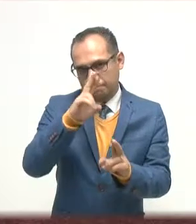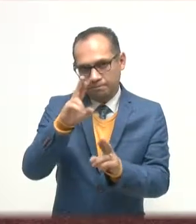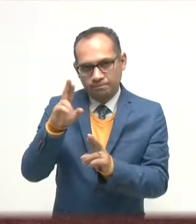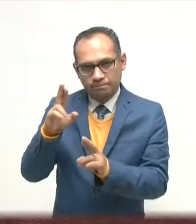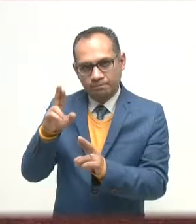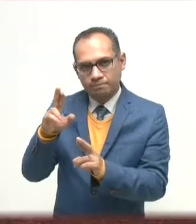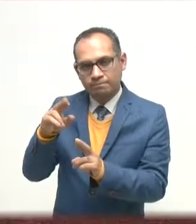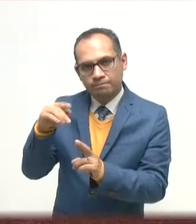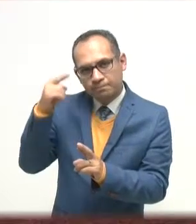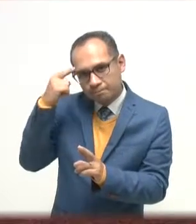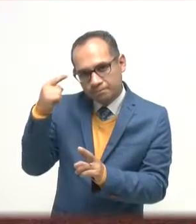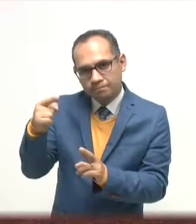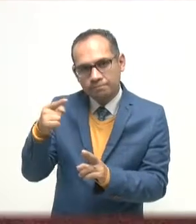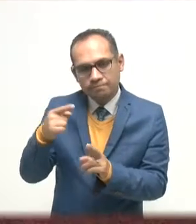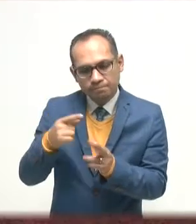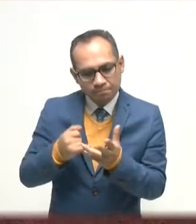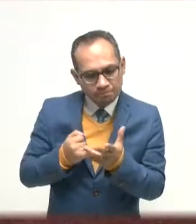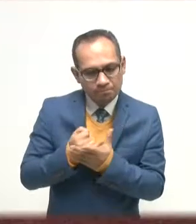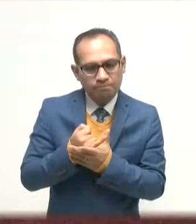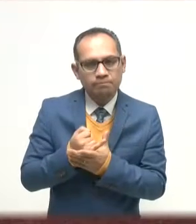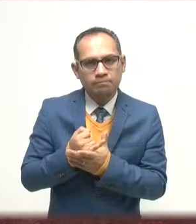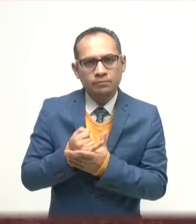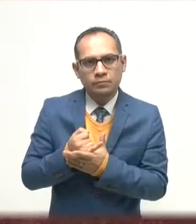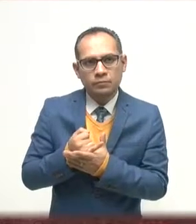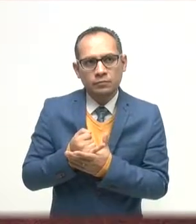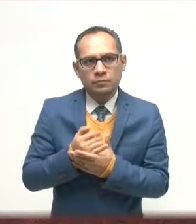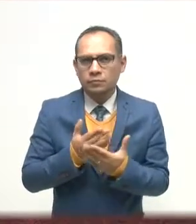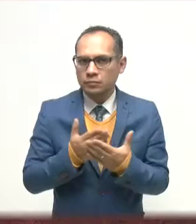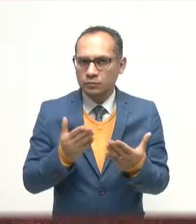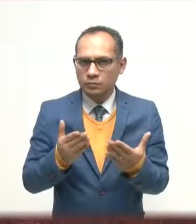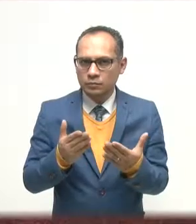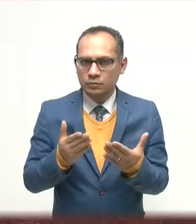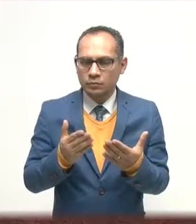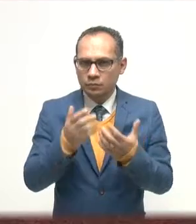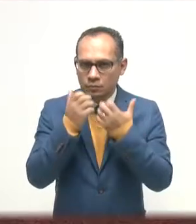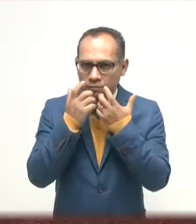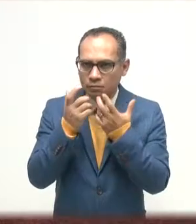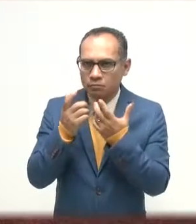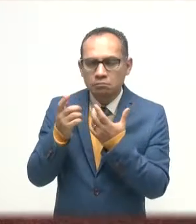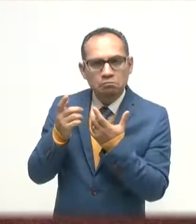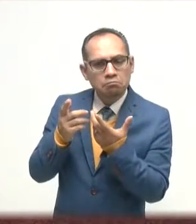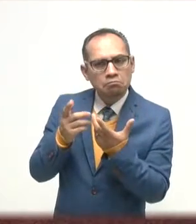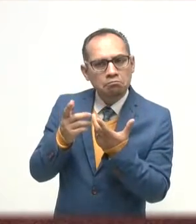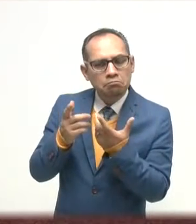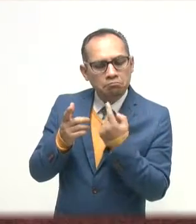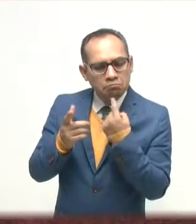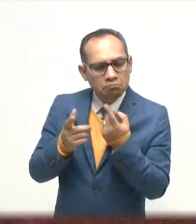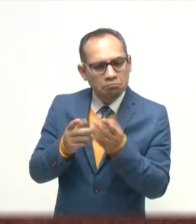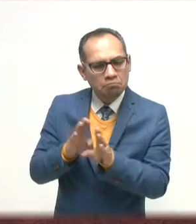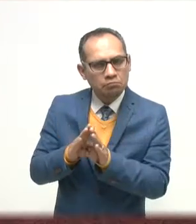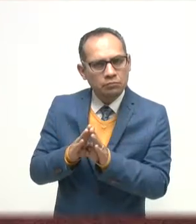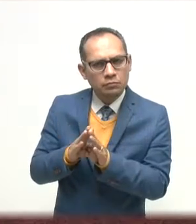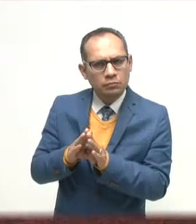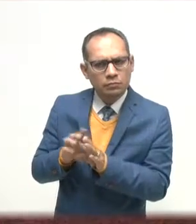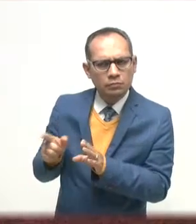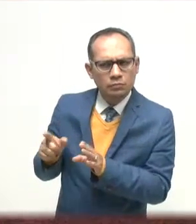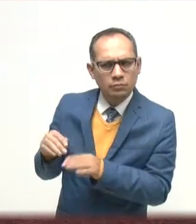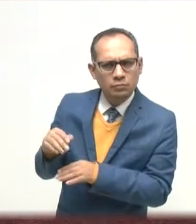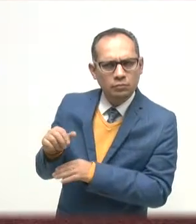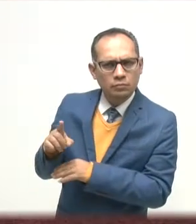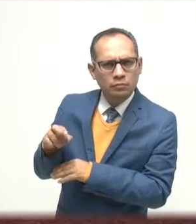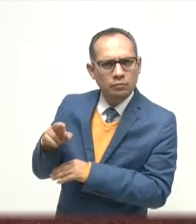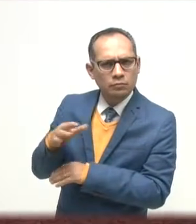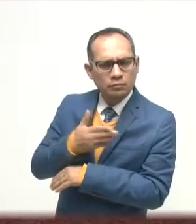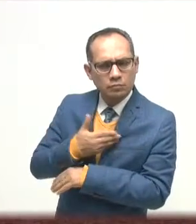libre autodeterminación invitar a nicolás maduro no es ninguna frente a